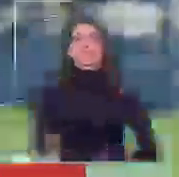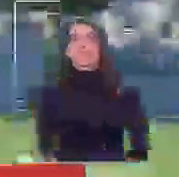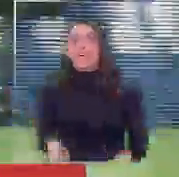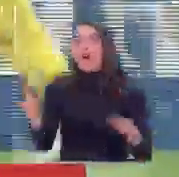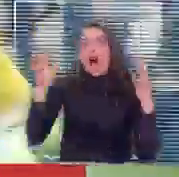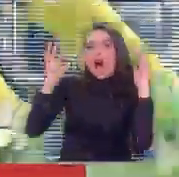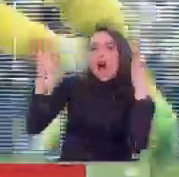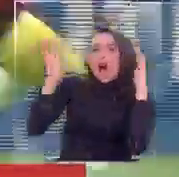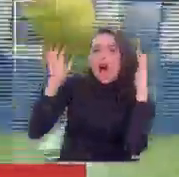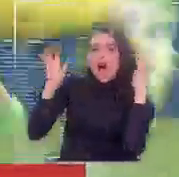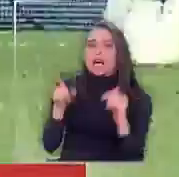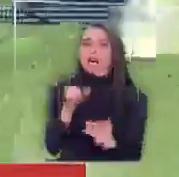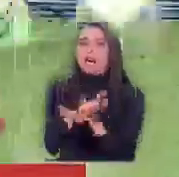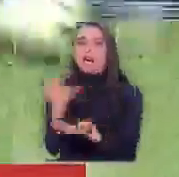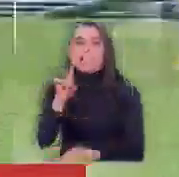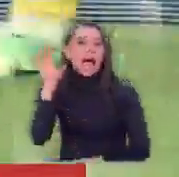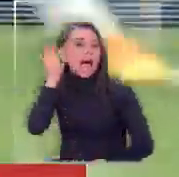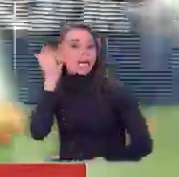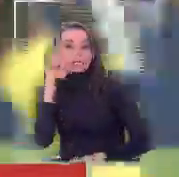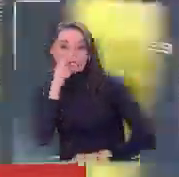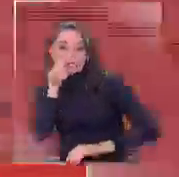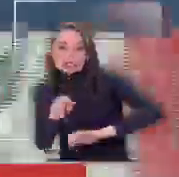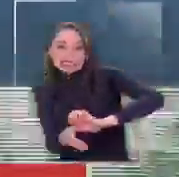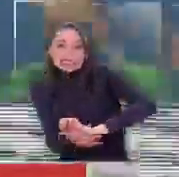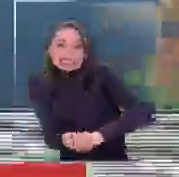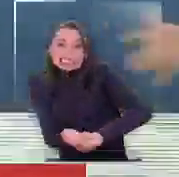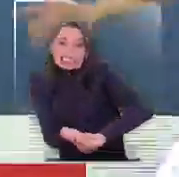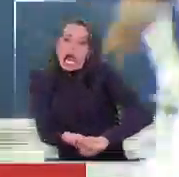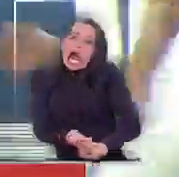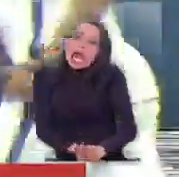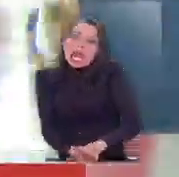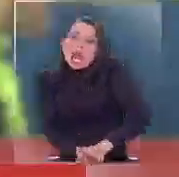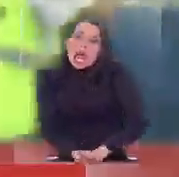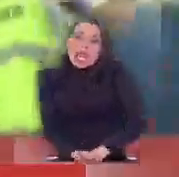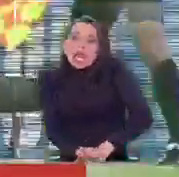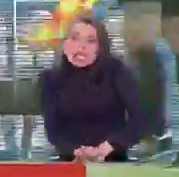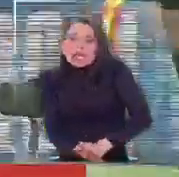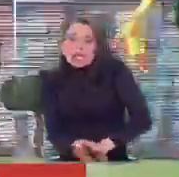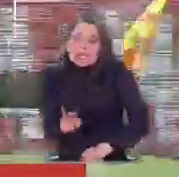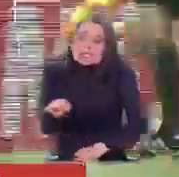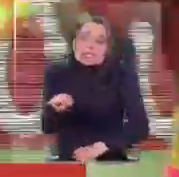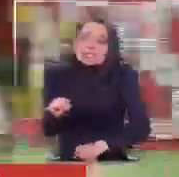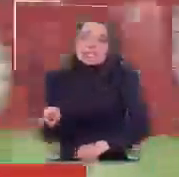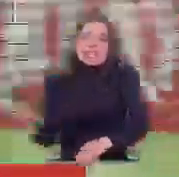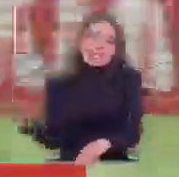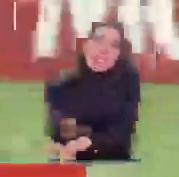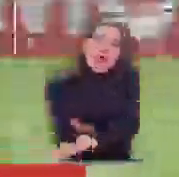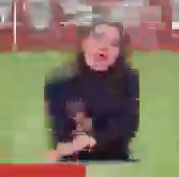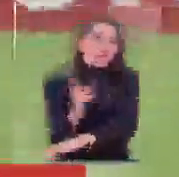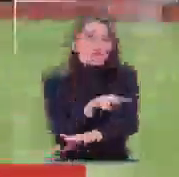Ovación para Sánchez, ya había que observar ese tobillo izquierdo maltrecho. Más aún cuando lo golpeaban.